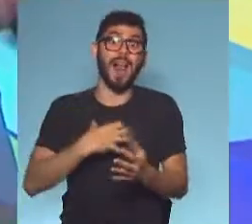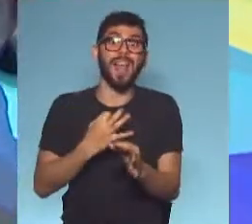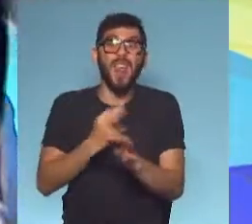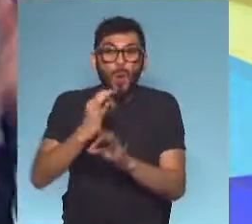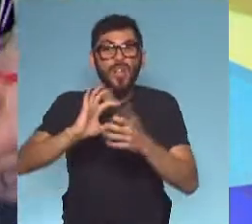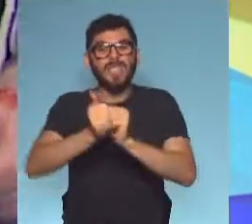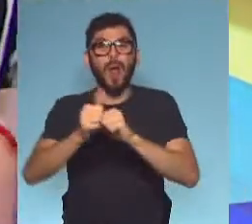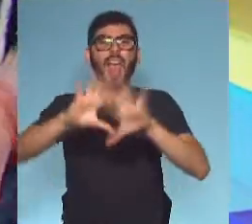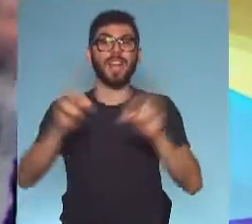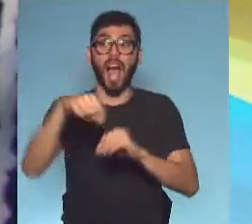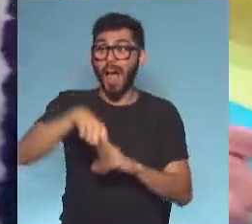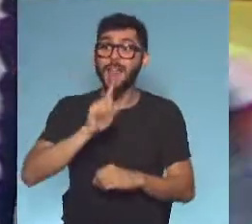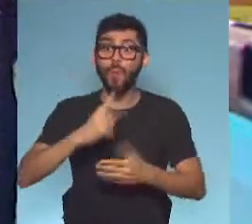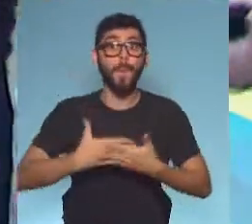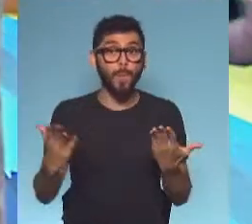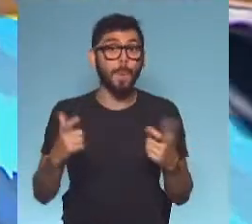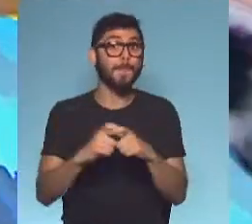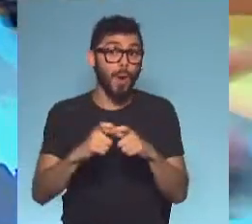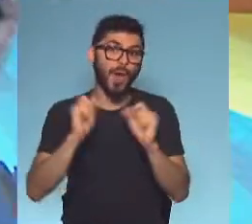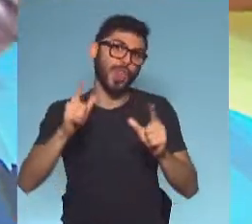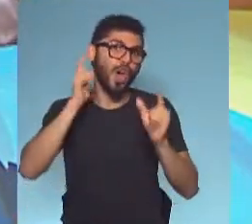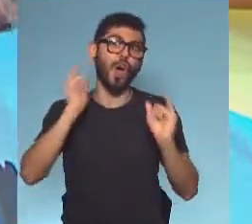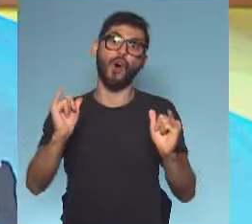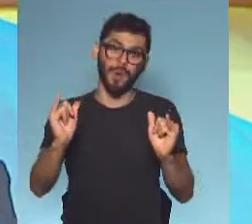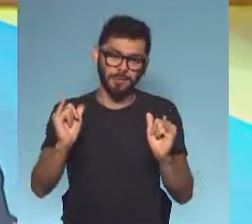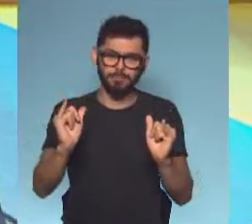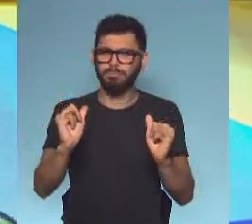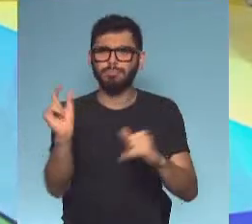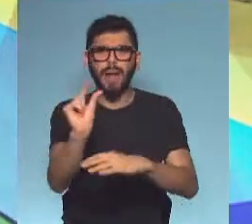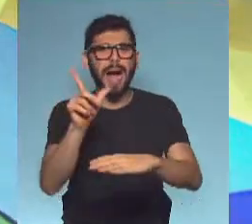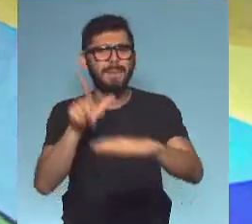integral acá en la televisión pública, en el programa de los pibes y pibas del país. Hacemos una pequeña pausa, ya seguimos.